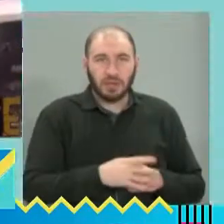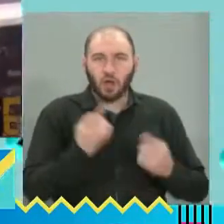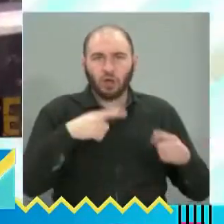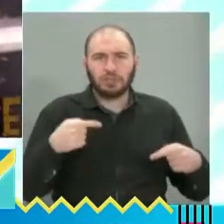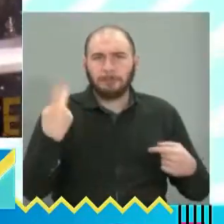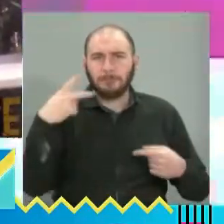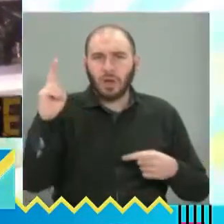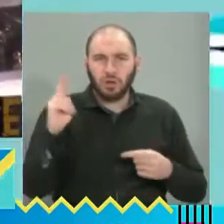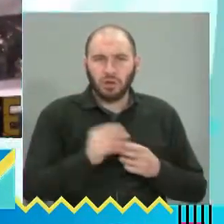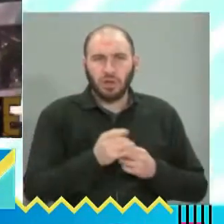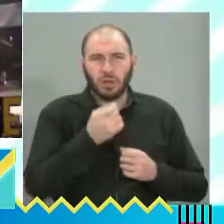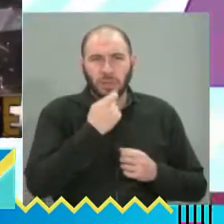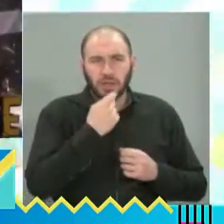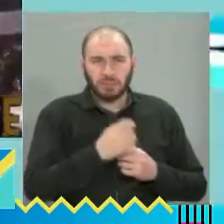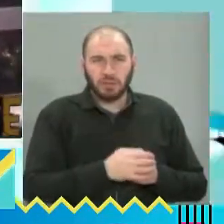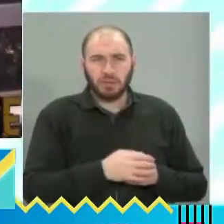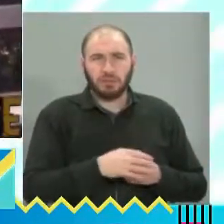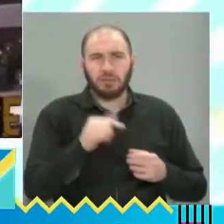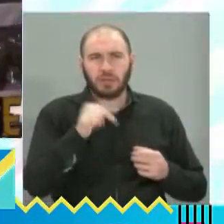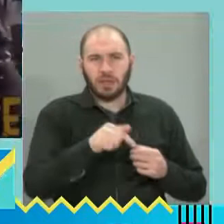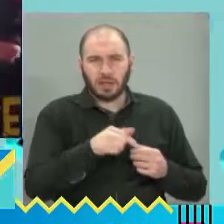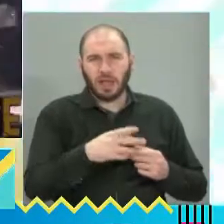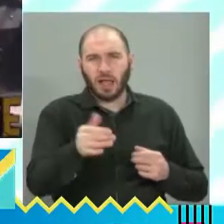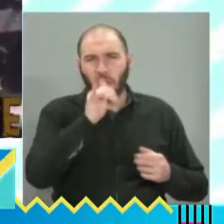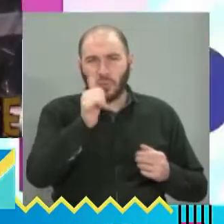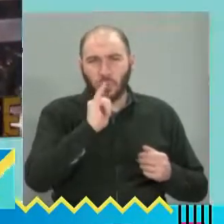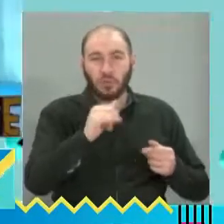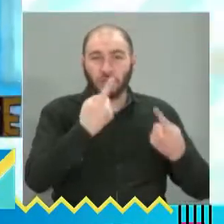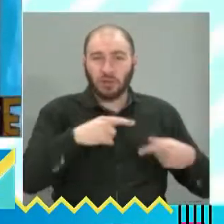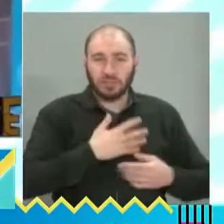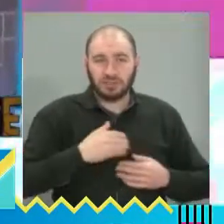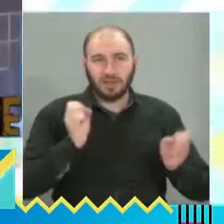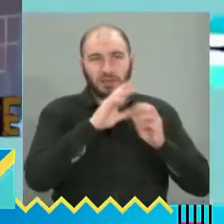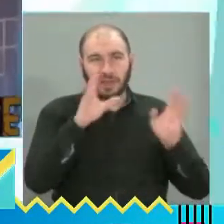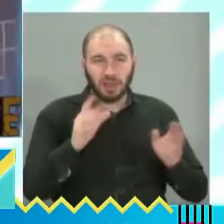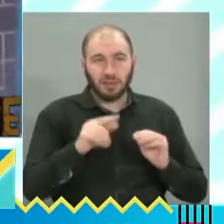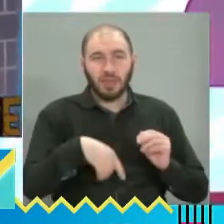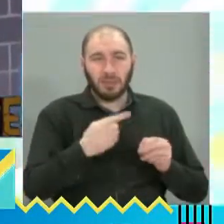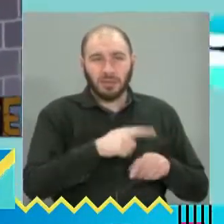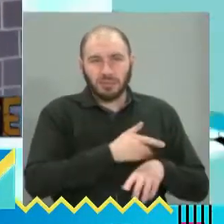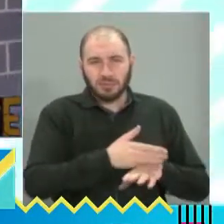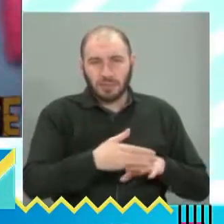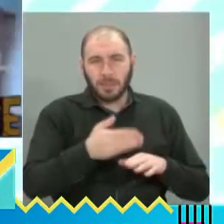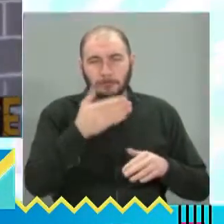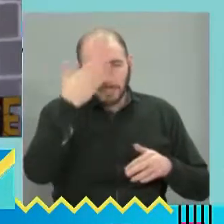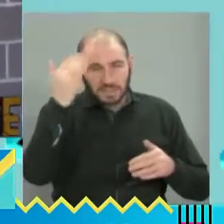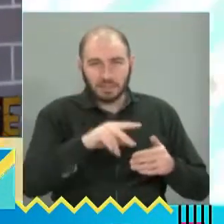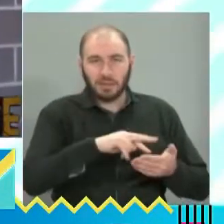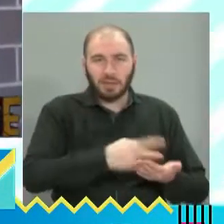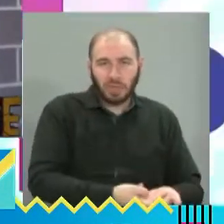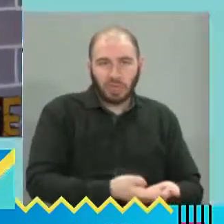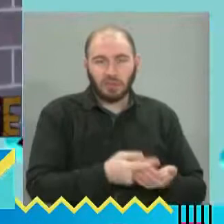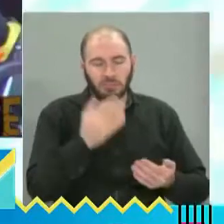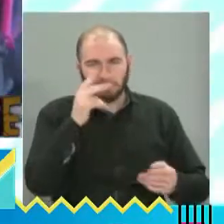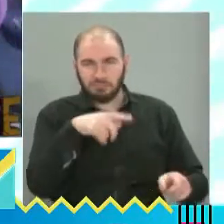peor es que cuando uno toma grandes cantidades de alcohol, el efecto es claro, al ratito el paciente se tropieza,